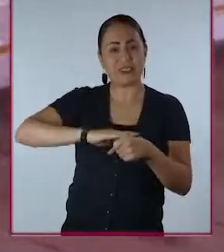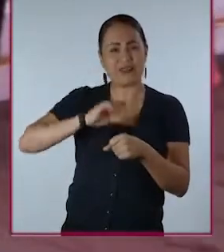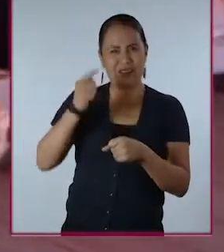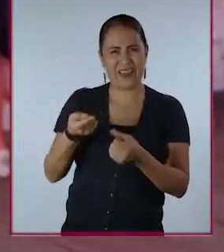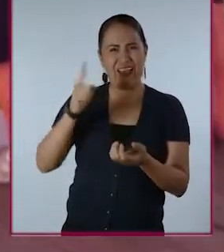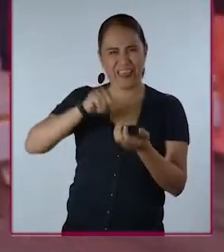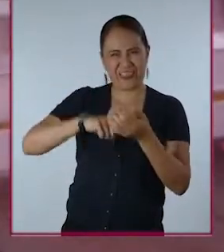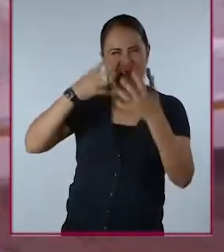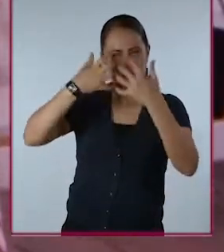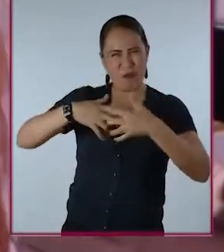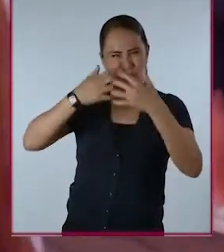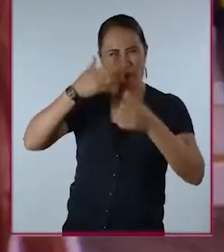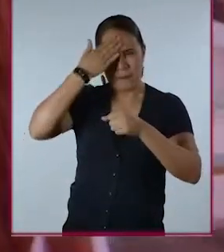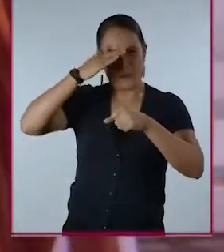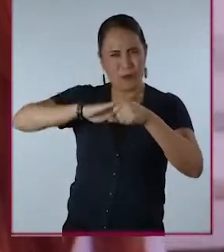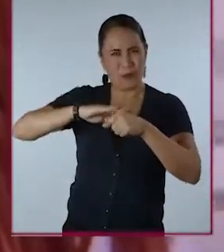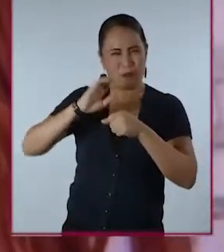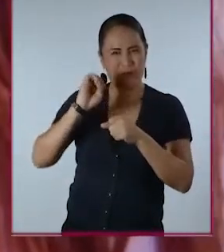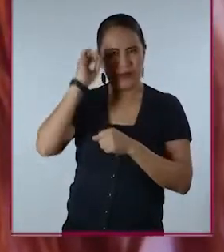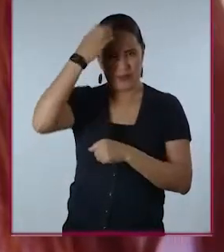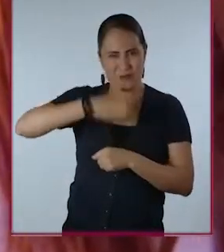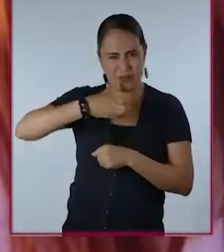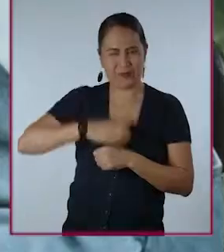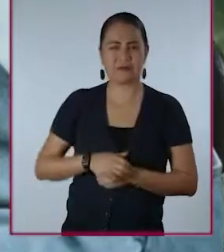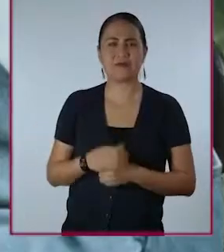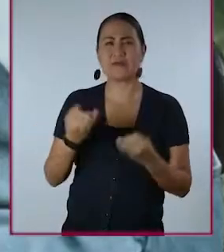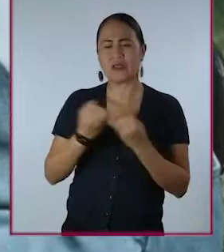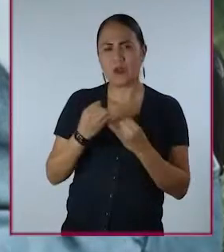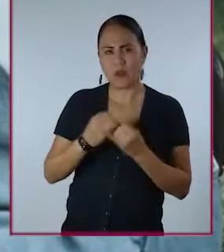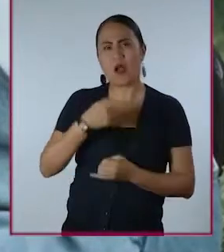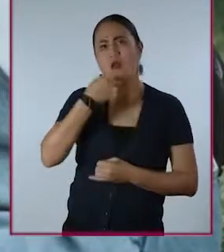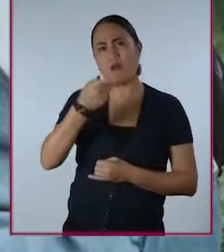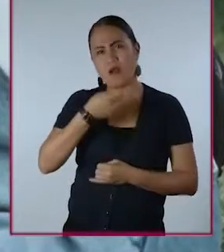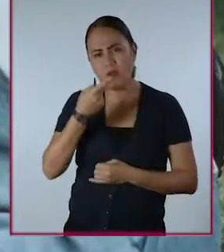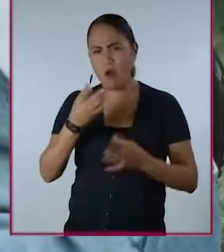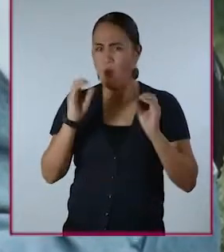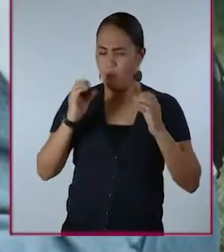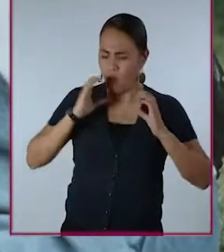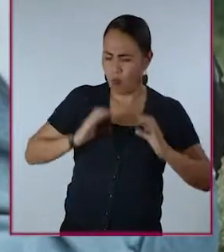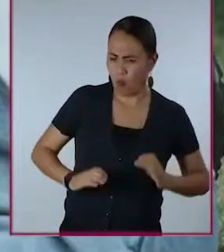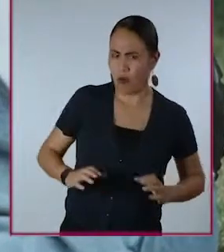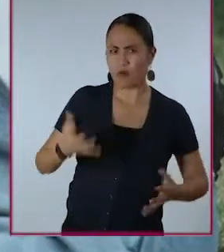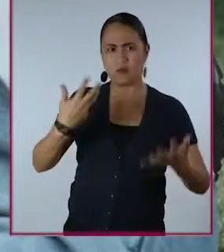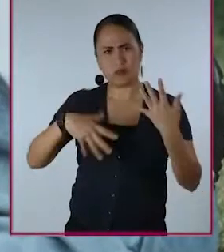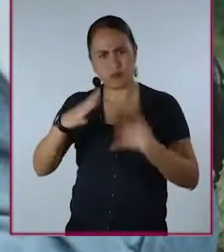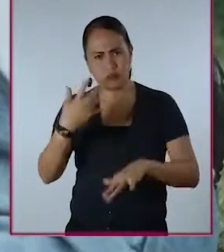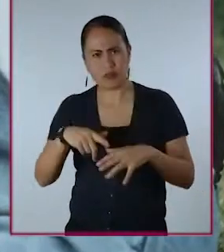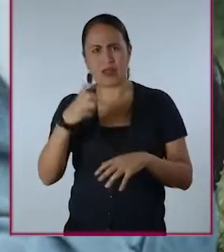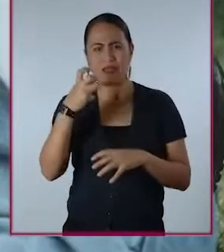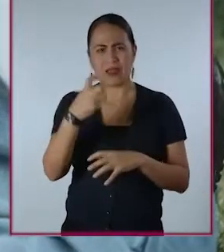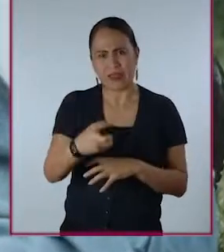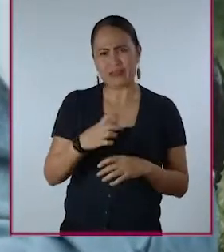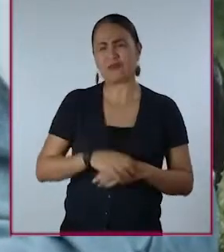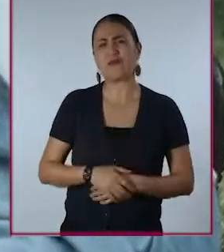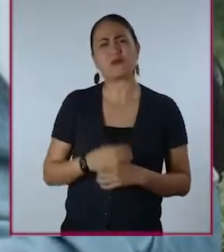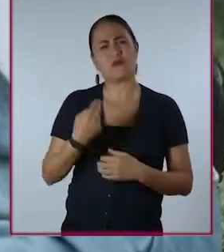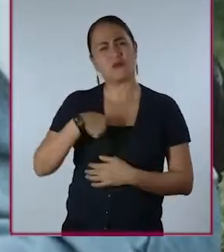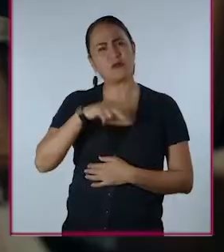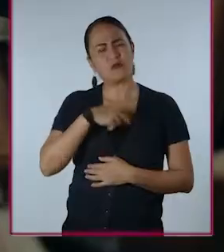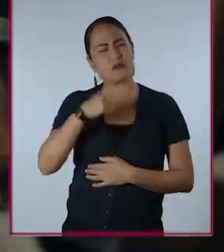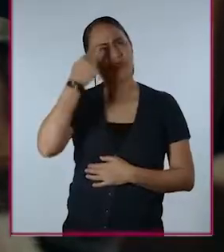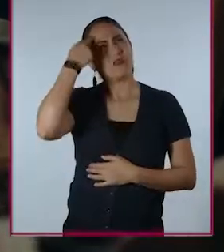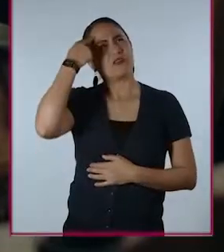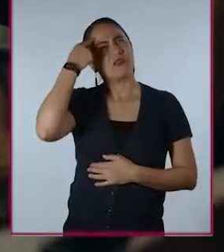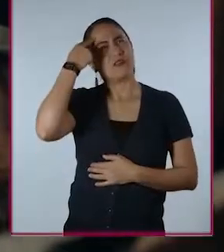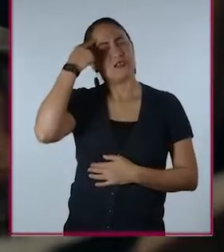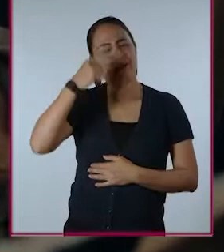en nuestra memoria. Los lenguajes, como los verbales y los corporales, son los medios para reproducir lo que tenemos